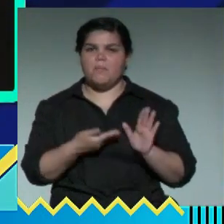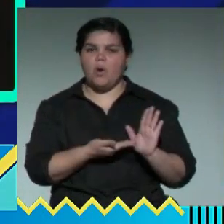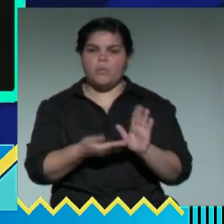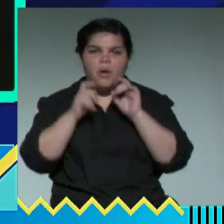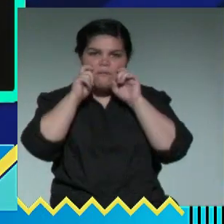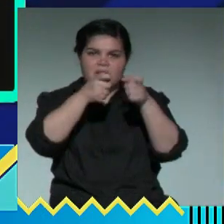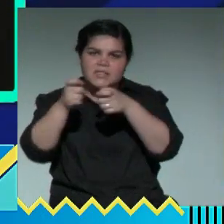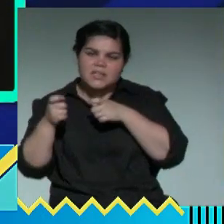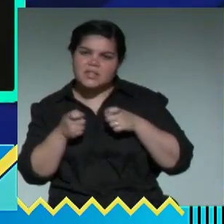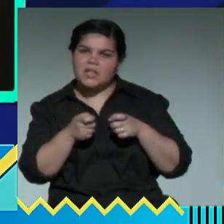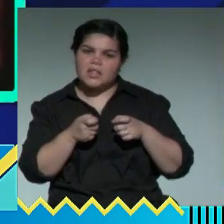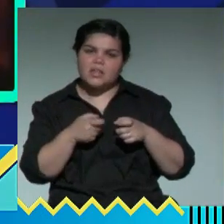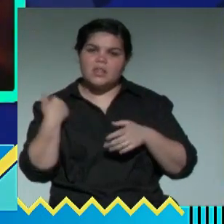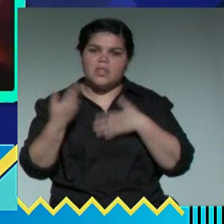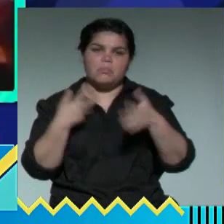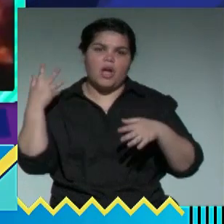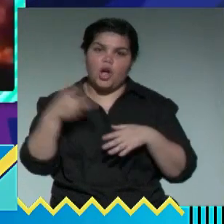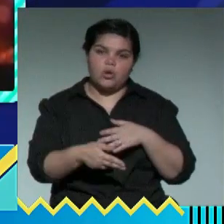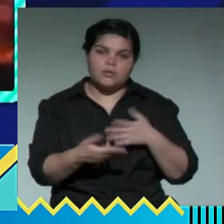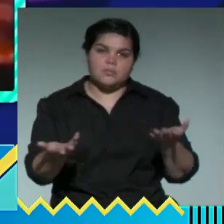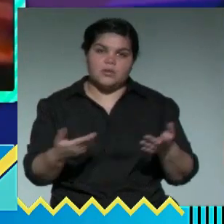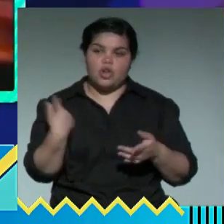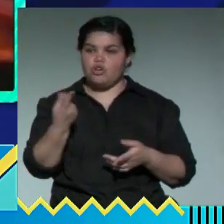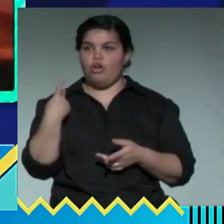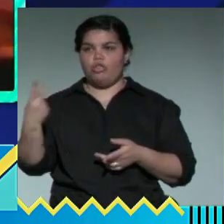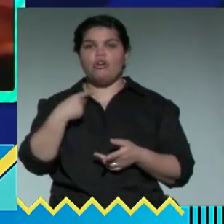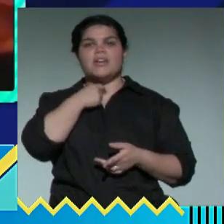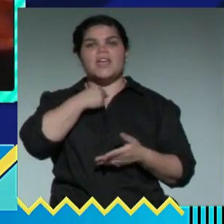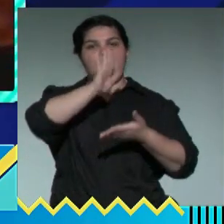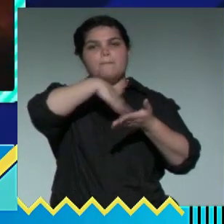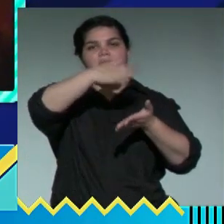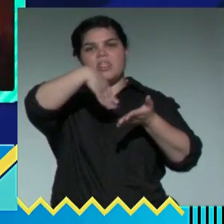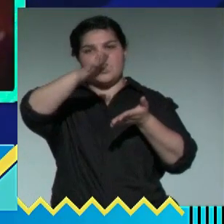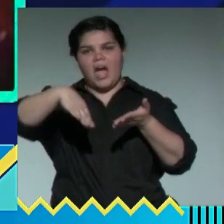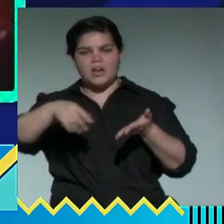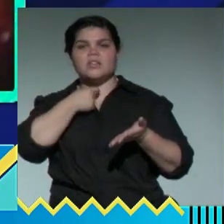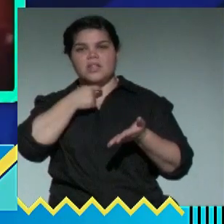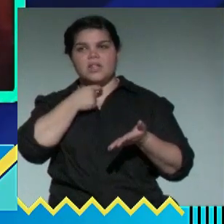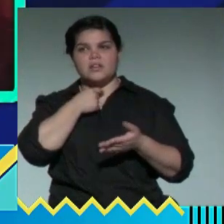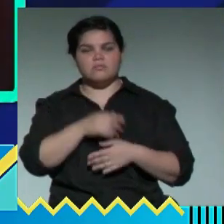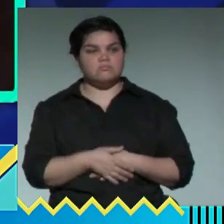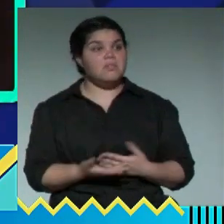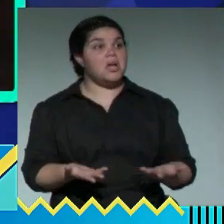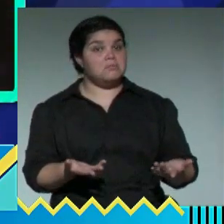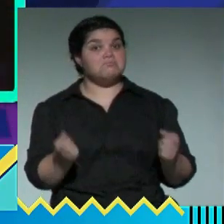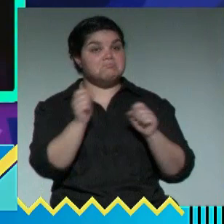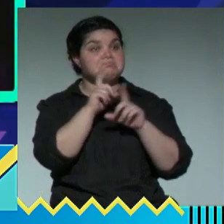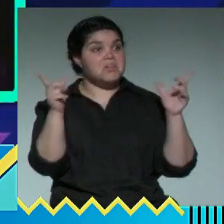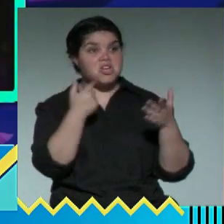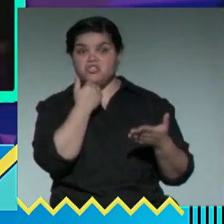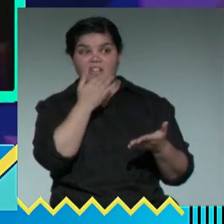habíamos pensado que íbamos a hacer una exposición de cuadros juntos, que íbamos a pintar y que íbamos... No tenía esa faceta de Gustavo,